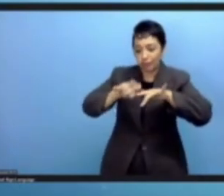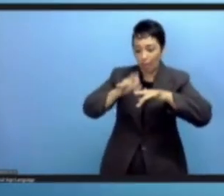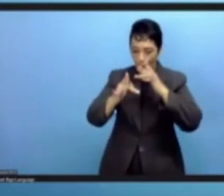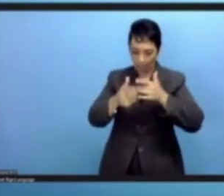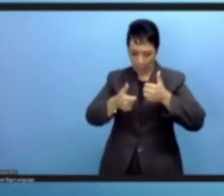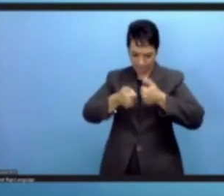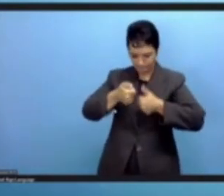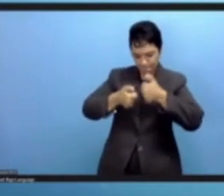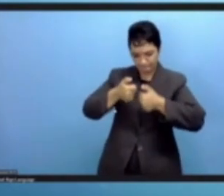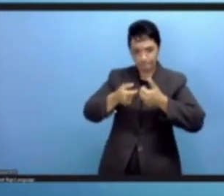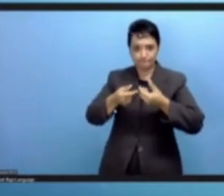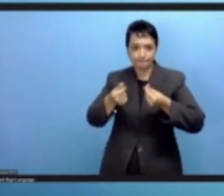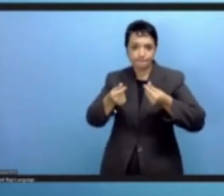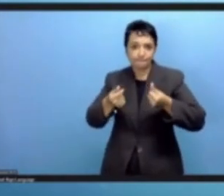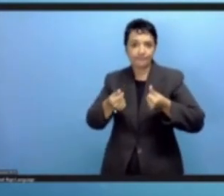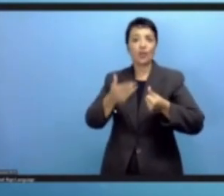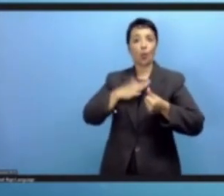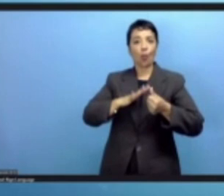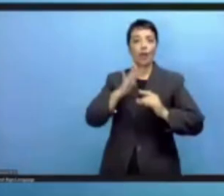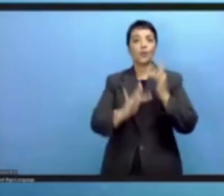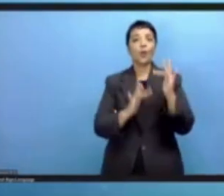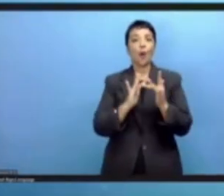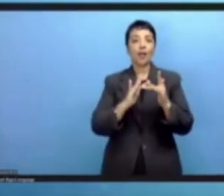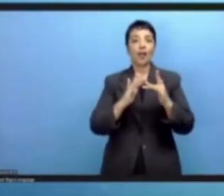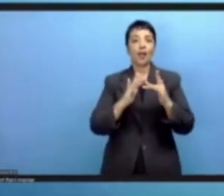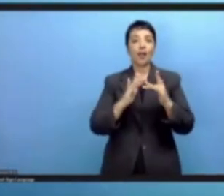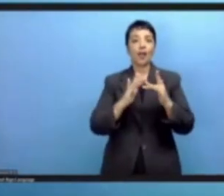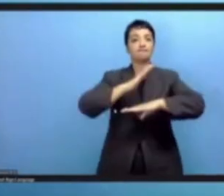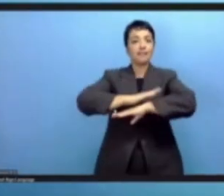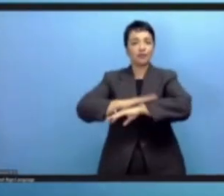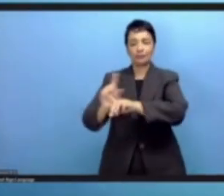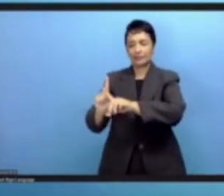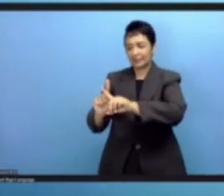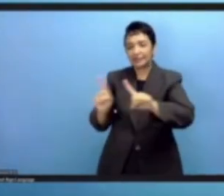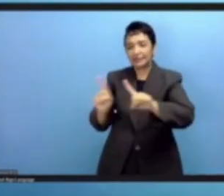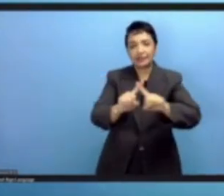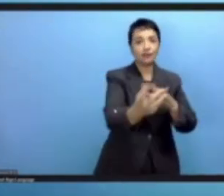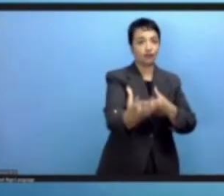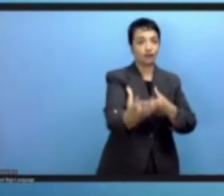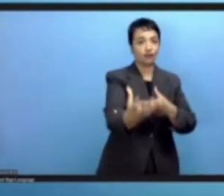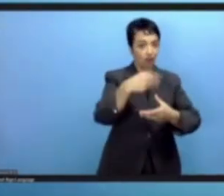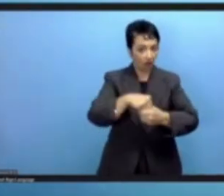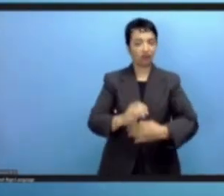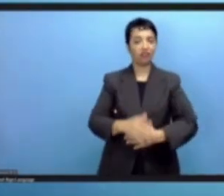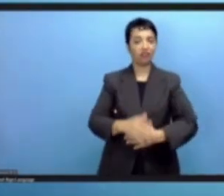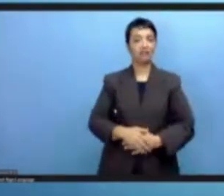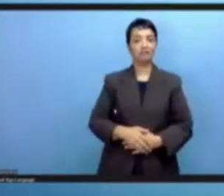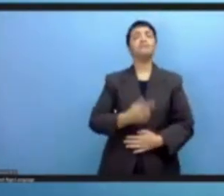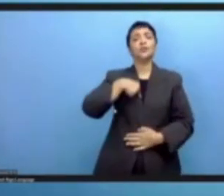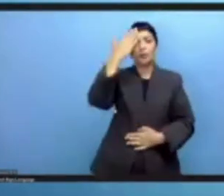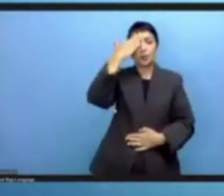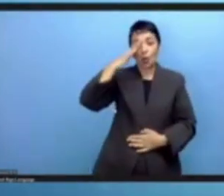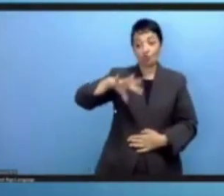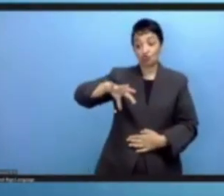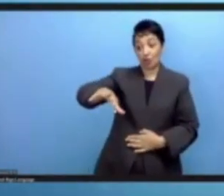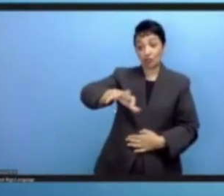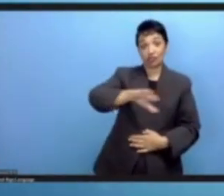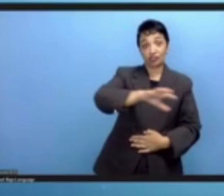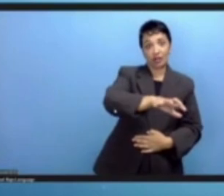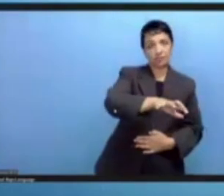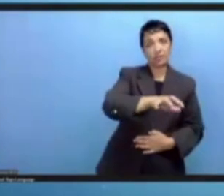más de un par de horas por día a conectarse a plataformas digitales sabemos que en algunos países